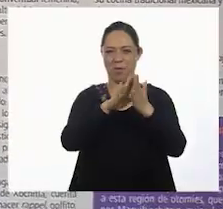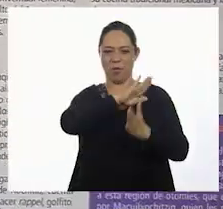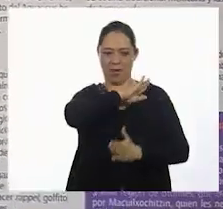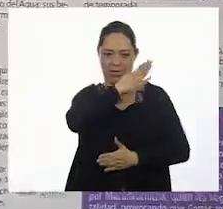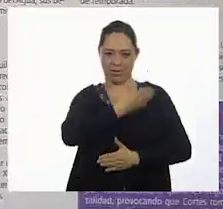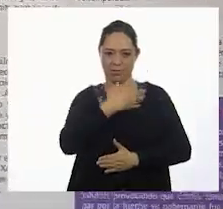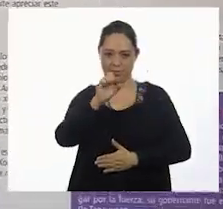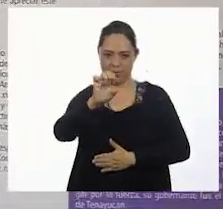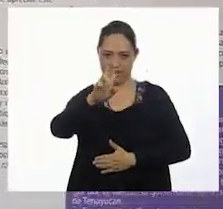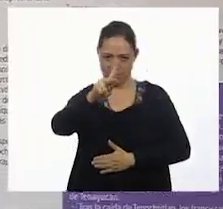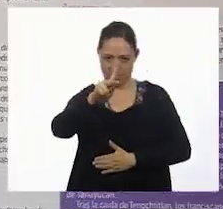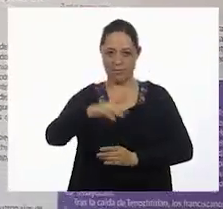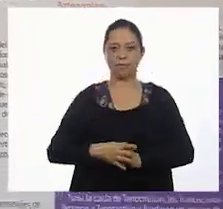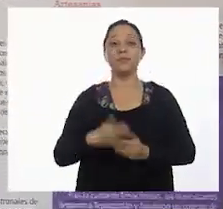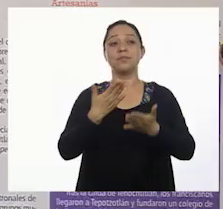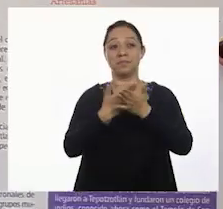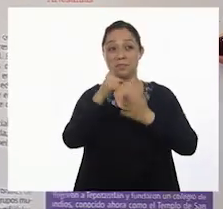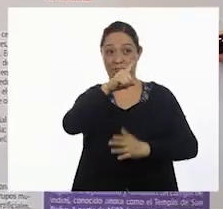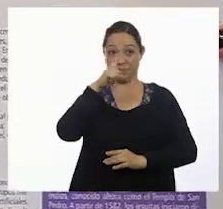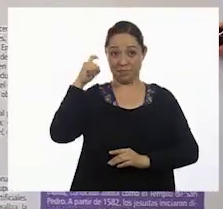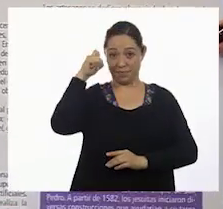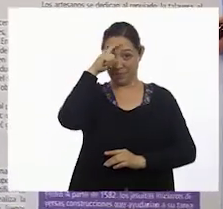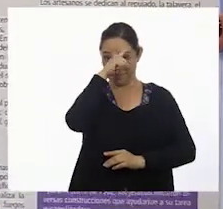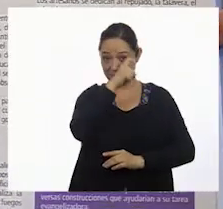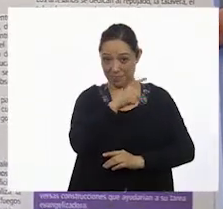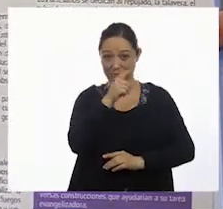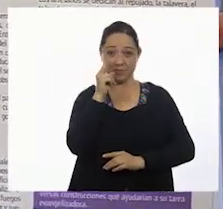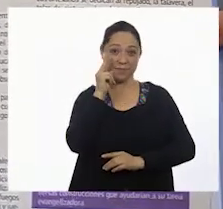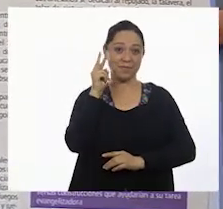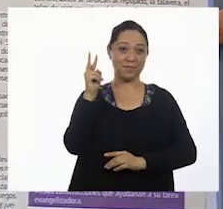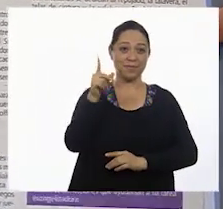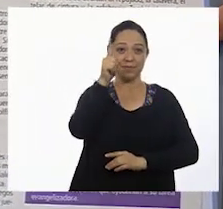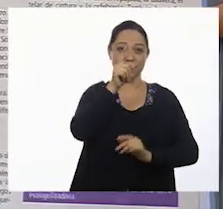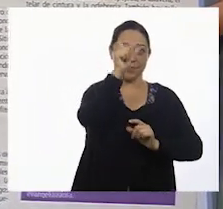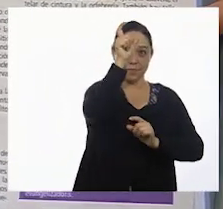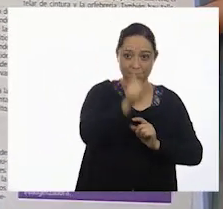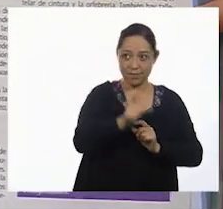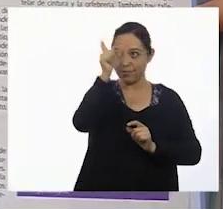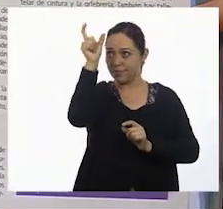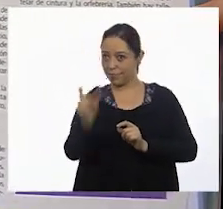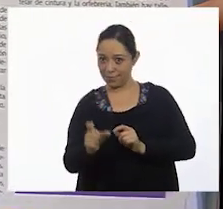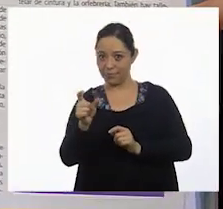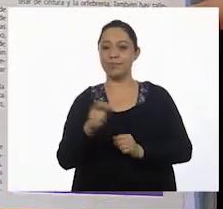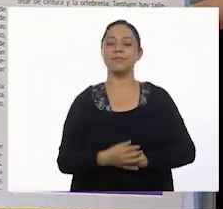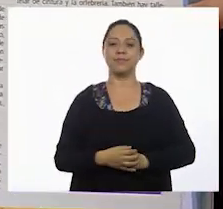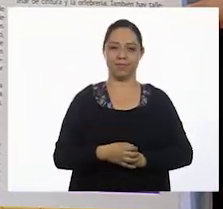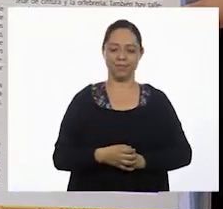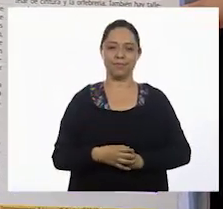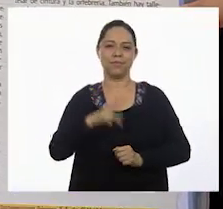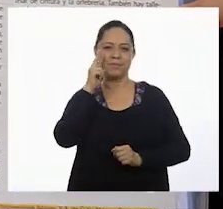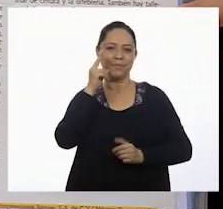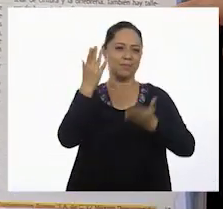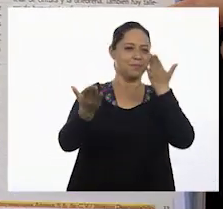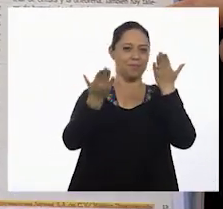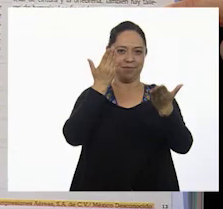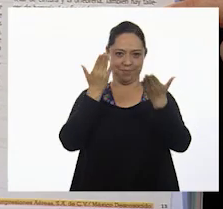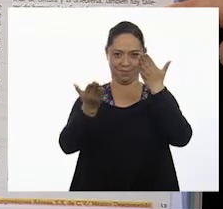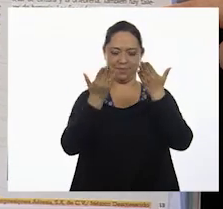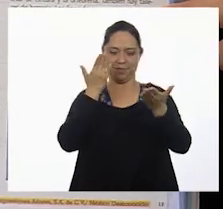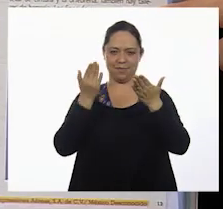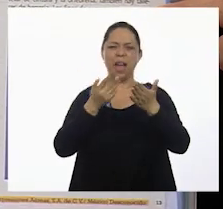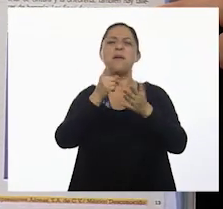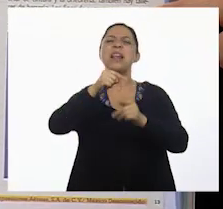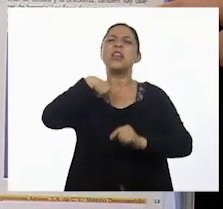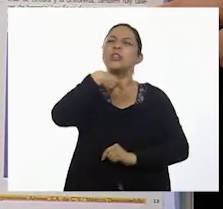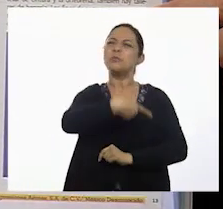va a tener un poquito complicado porque va a estar viendo el cuadro y el reportaje. Entonces, vamos a ver qué nos preguntaban en el primer